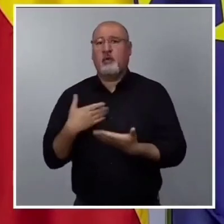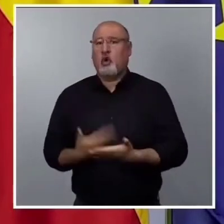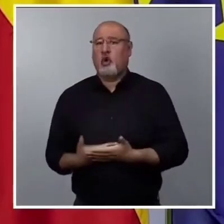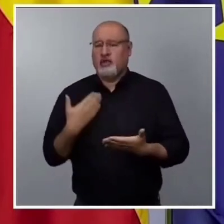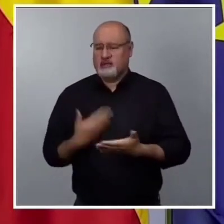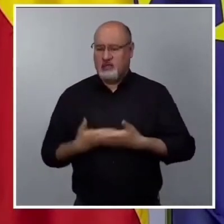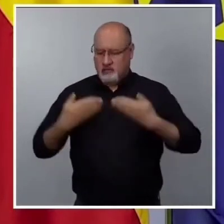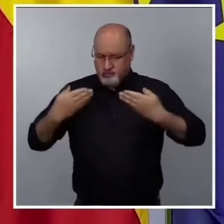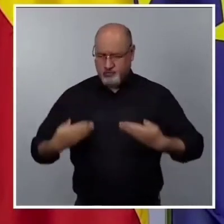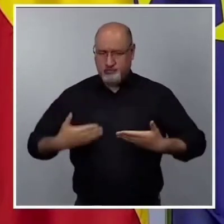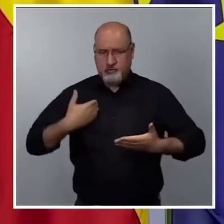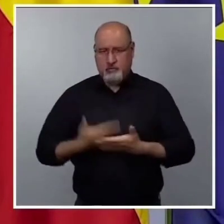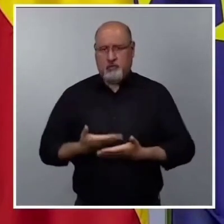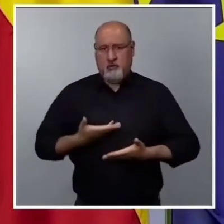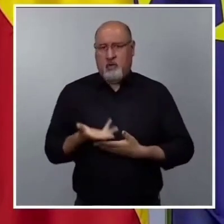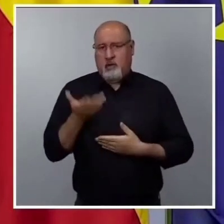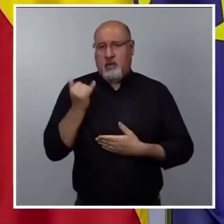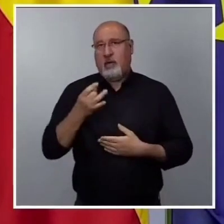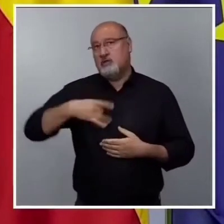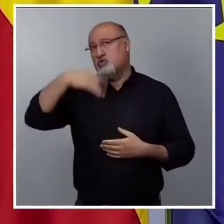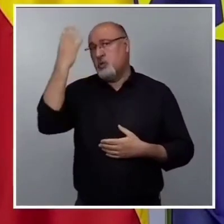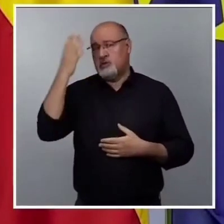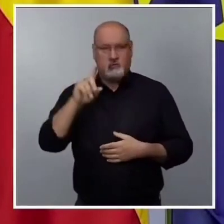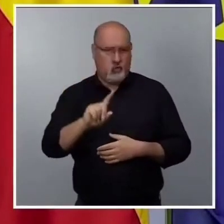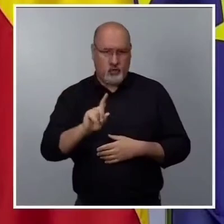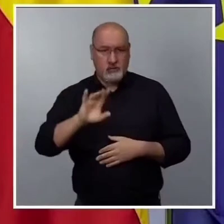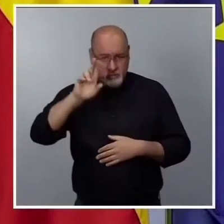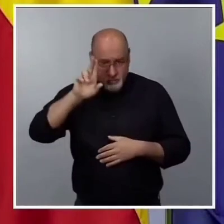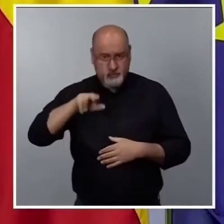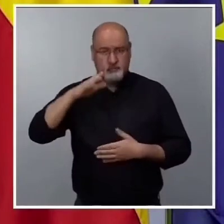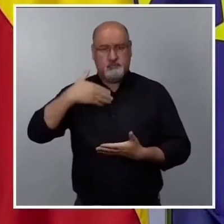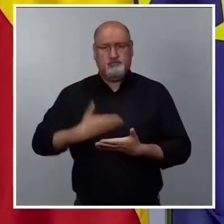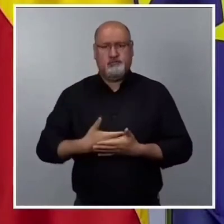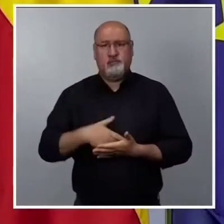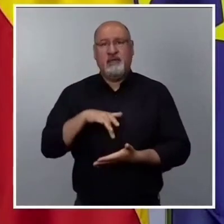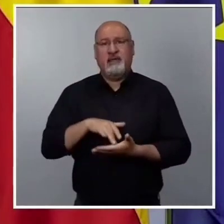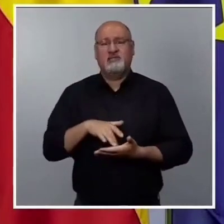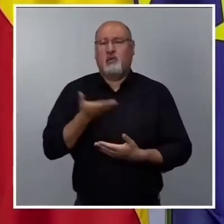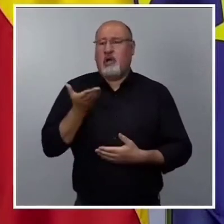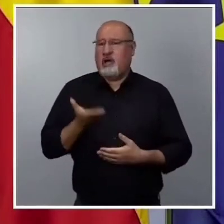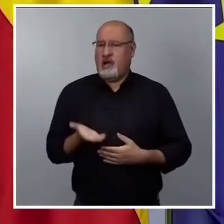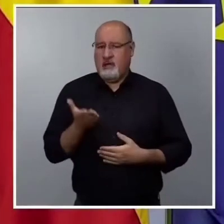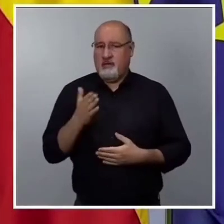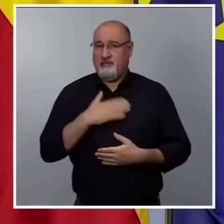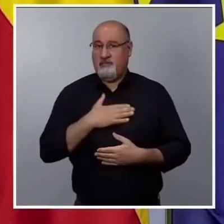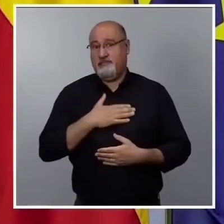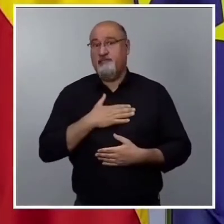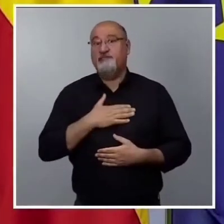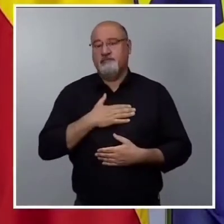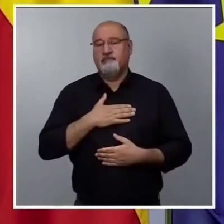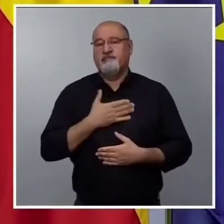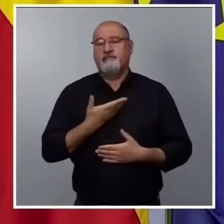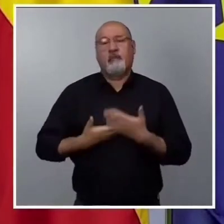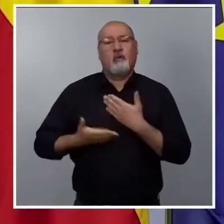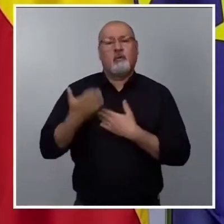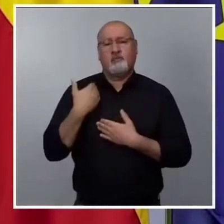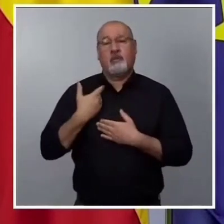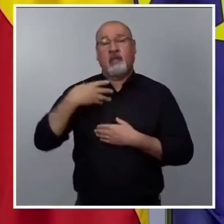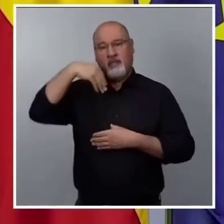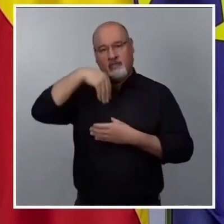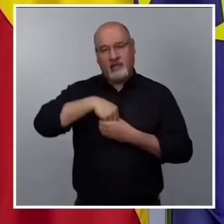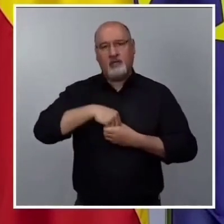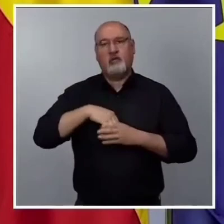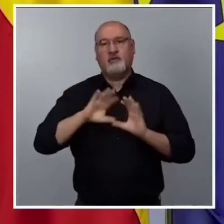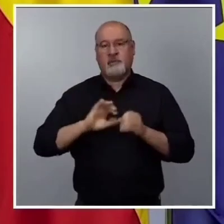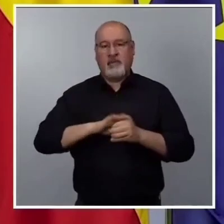son fehacientes no son suposiciones son los hechos de enorme gravedad que confirman que se han producido intrusiones en ámbitos